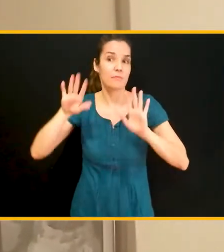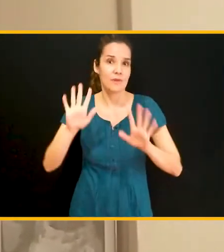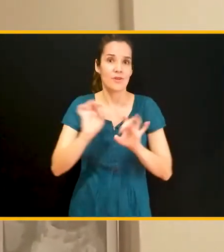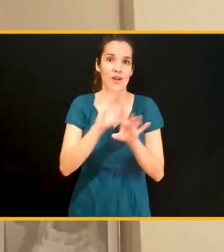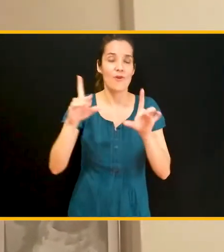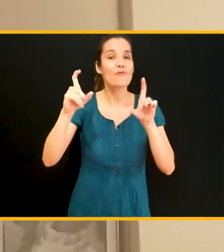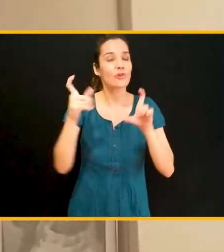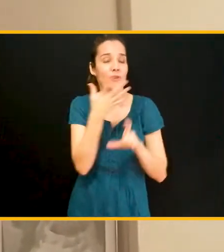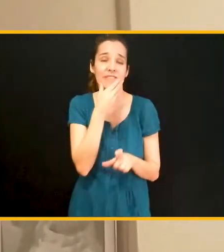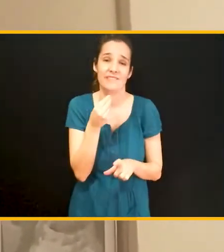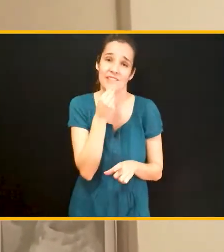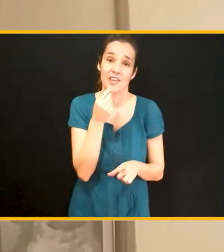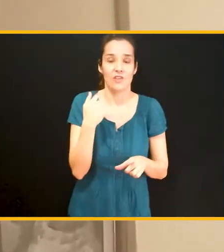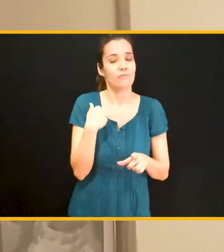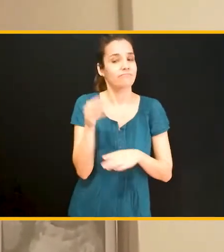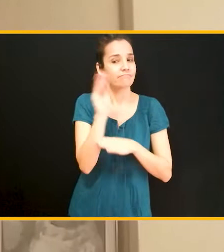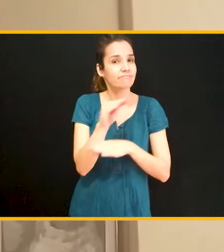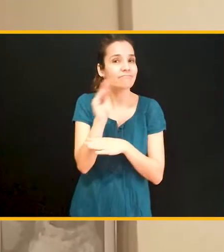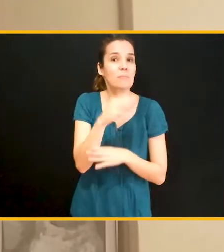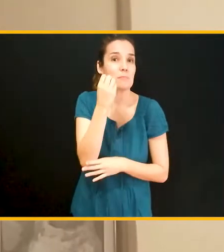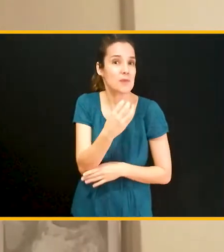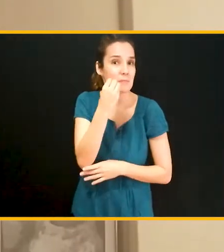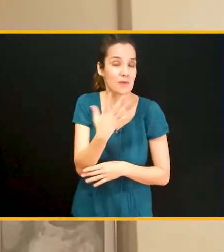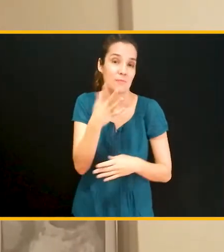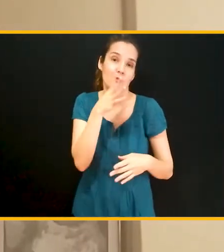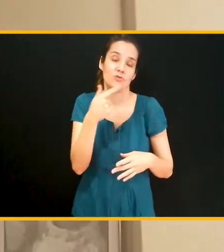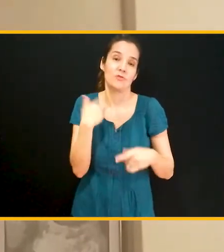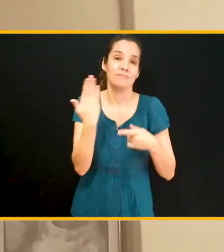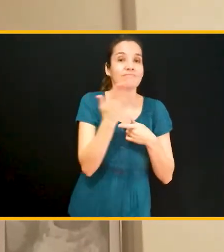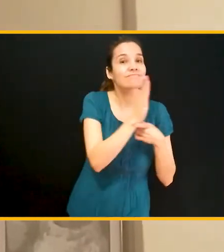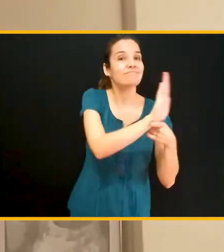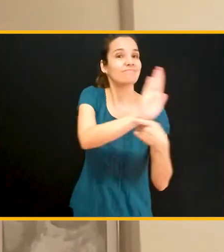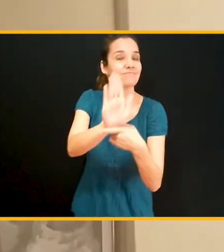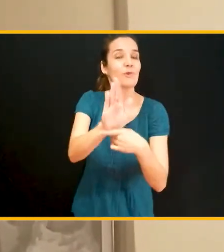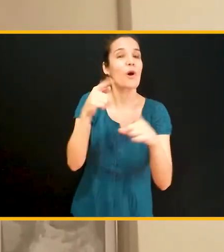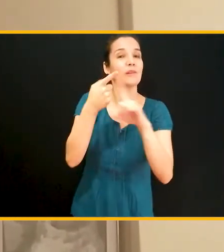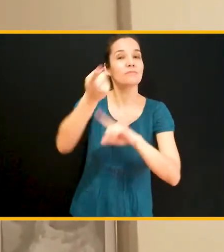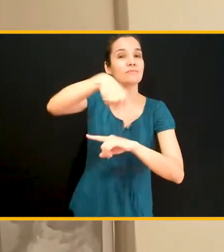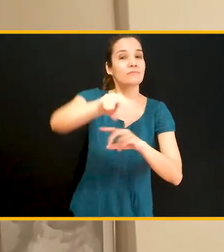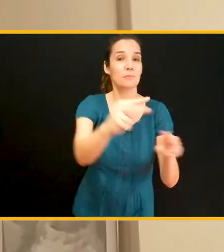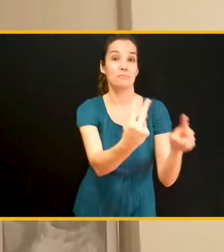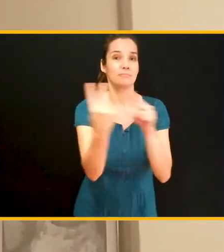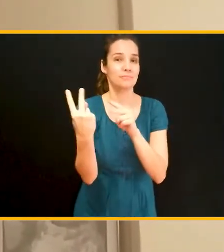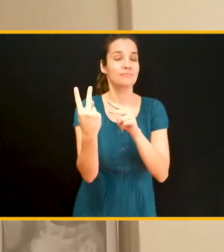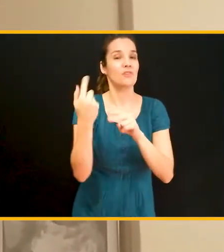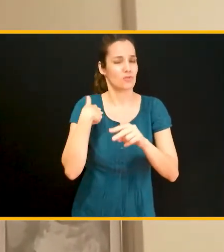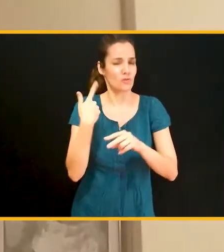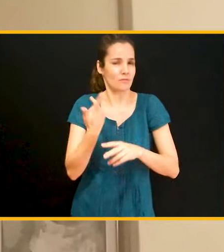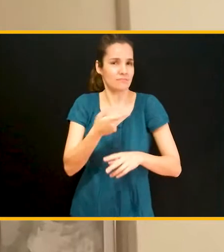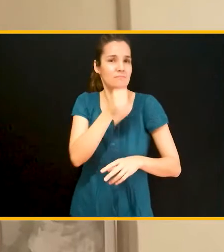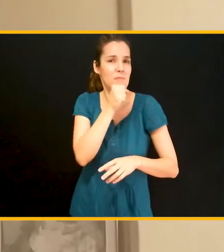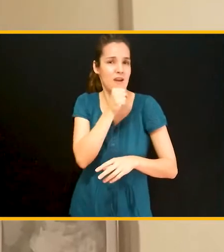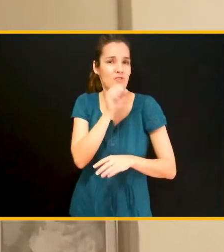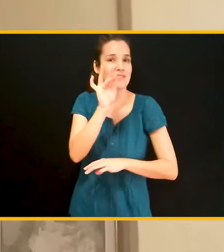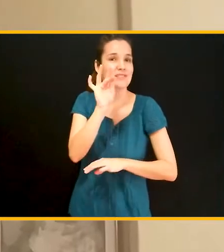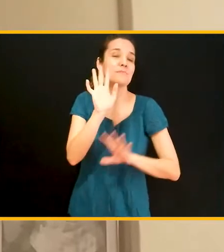tengo tan conservada, sí, he querido demostrarla, que vean ustedes que aunque soy mayor, yo era algo